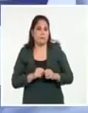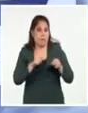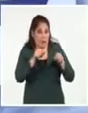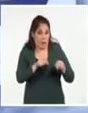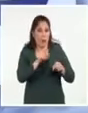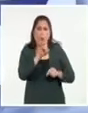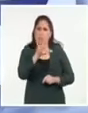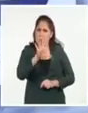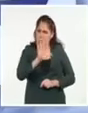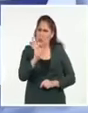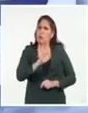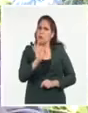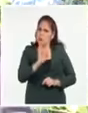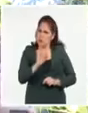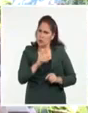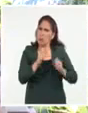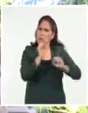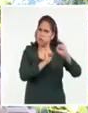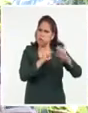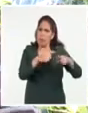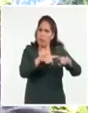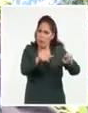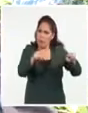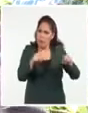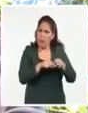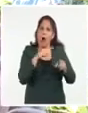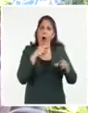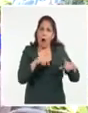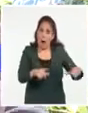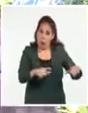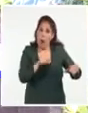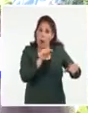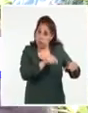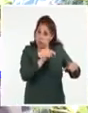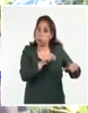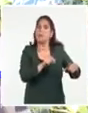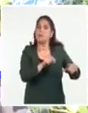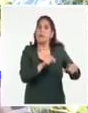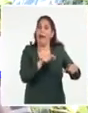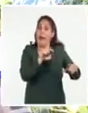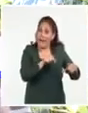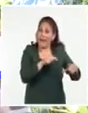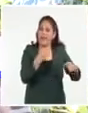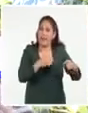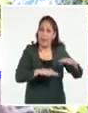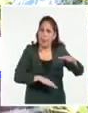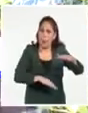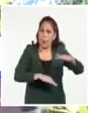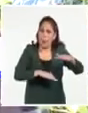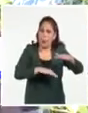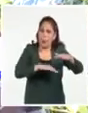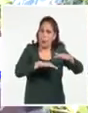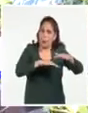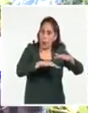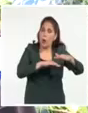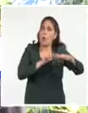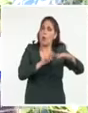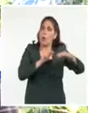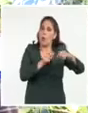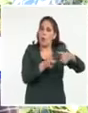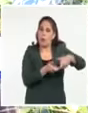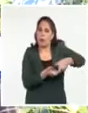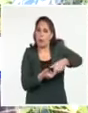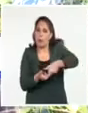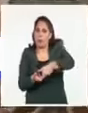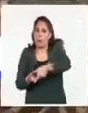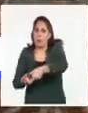está a un 95% de ejecución, sujeto a un pequeño volumen de insumo que se espera que entre al país